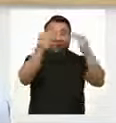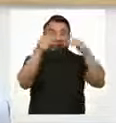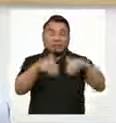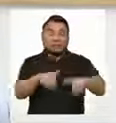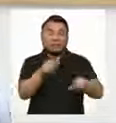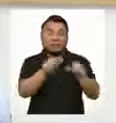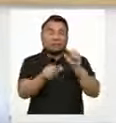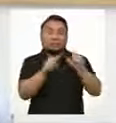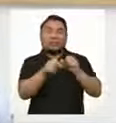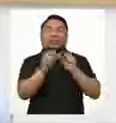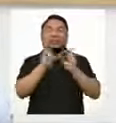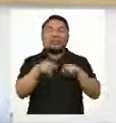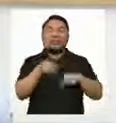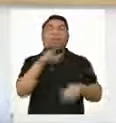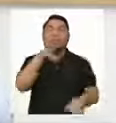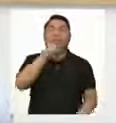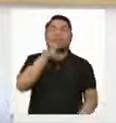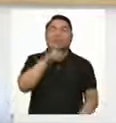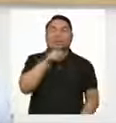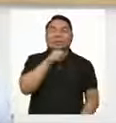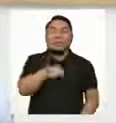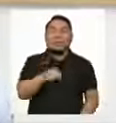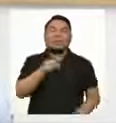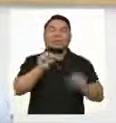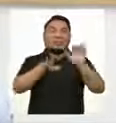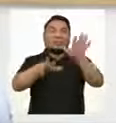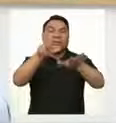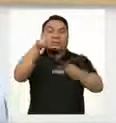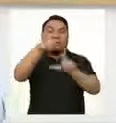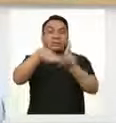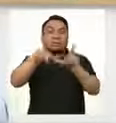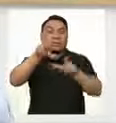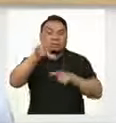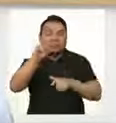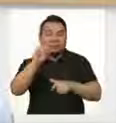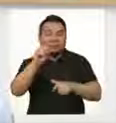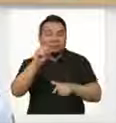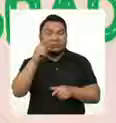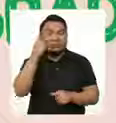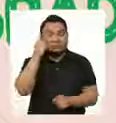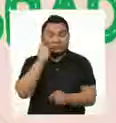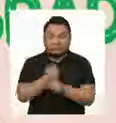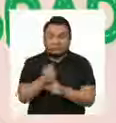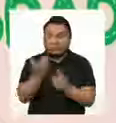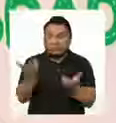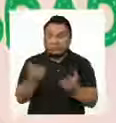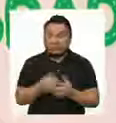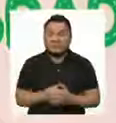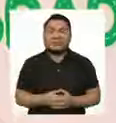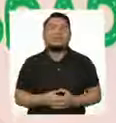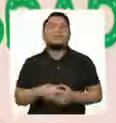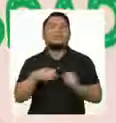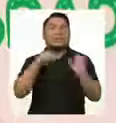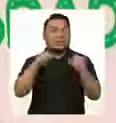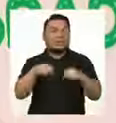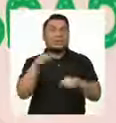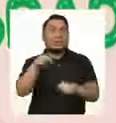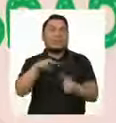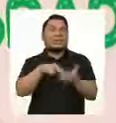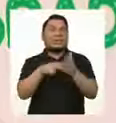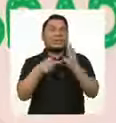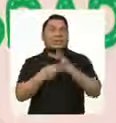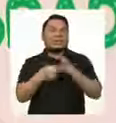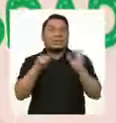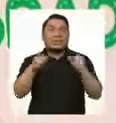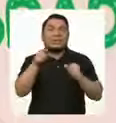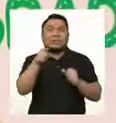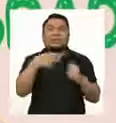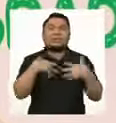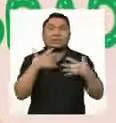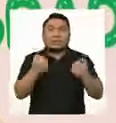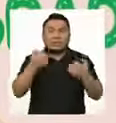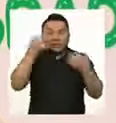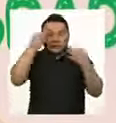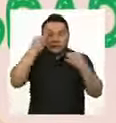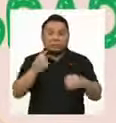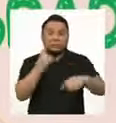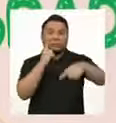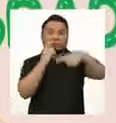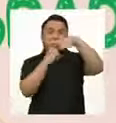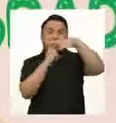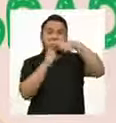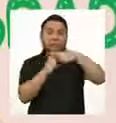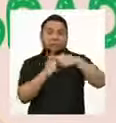última categoría, no, era 13 entre 30, ¿correcto? Eso quiere decir que si decido sumar solo